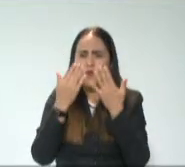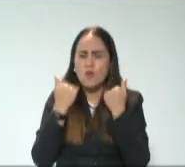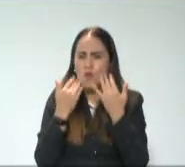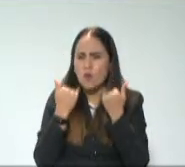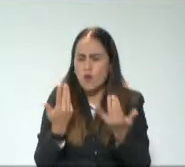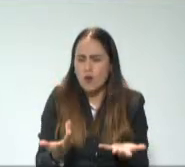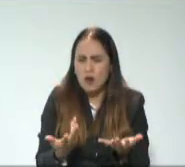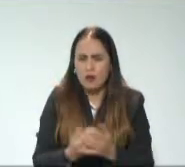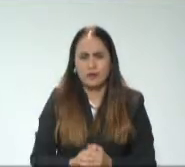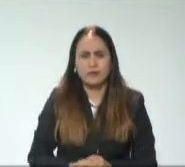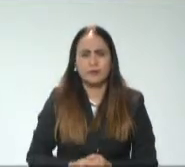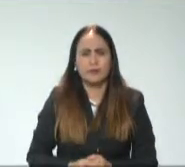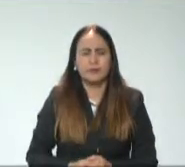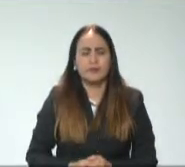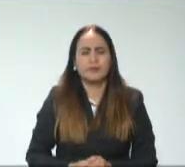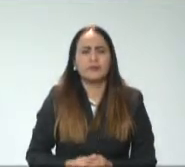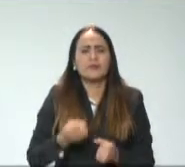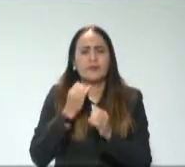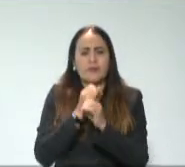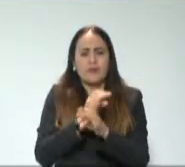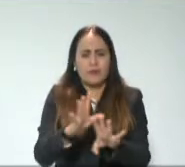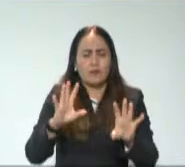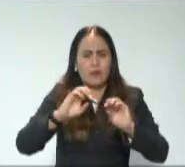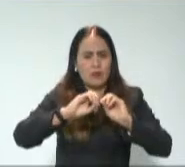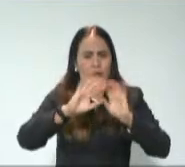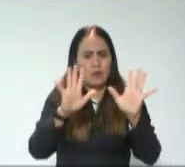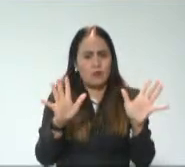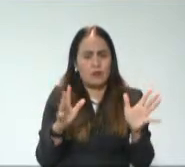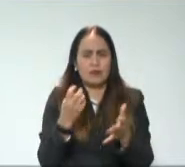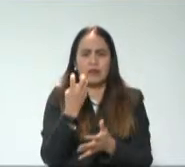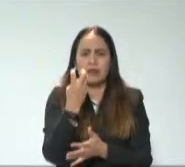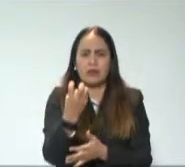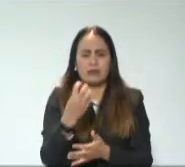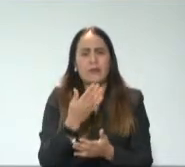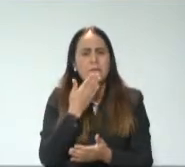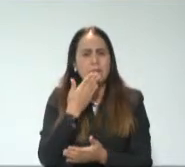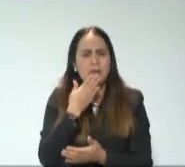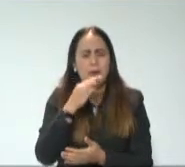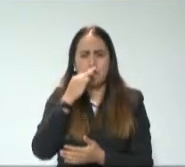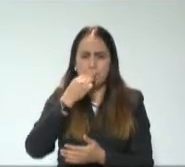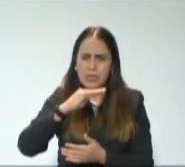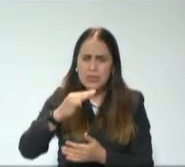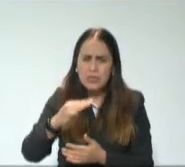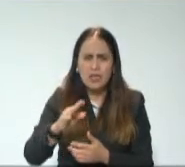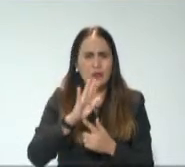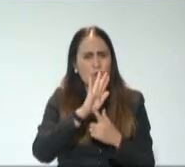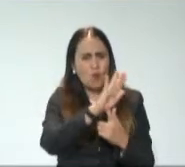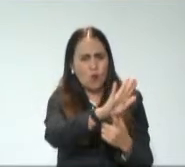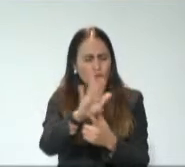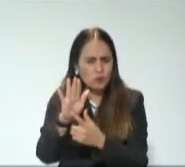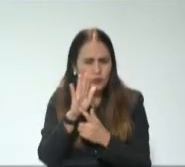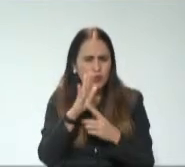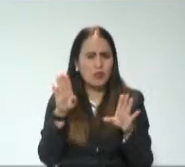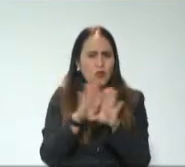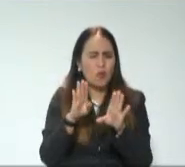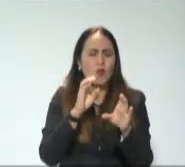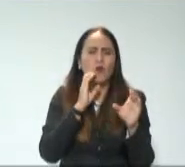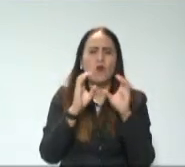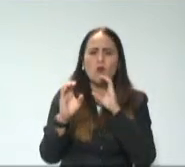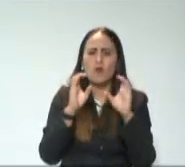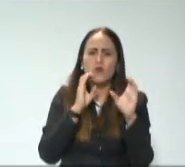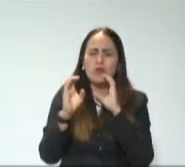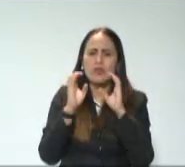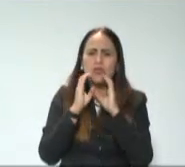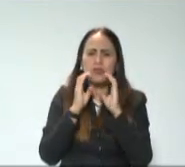transparencia Es parte es un mensaje que queremos mandar nosotros y dentro de una comunicación aunque